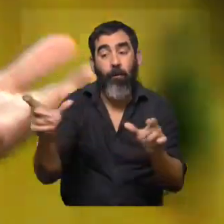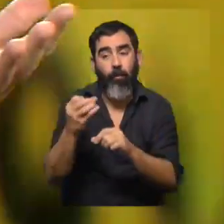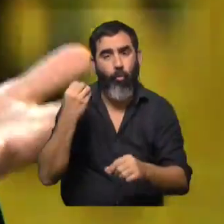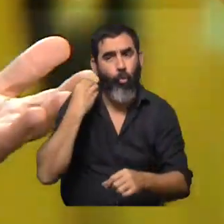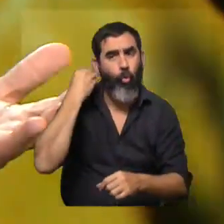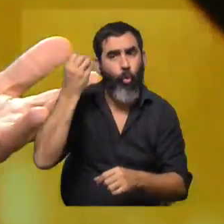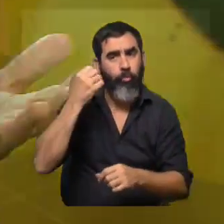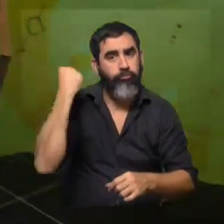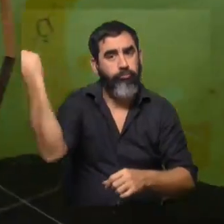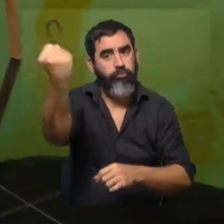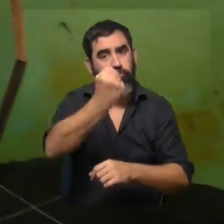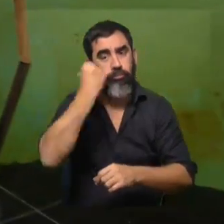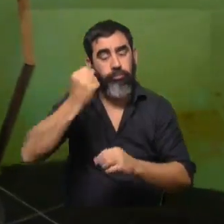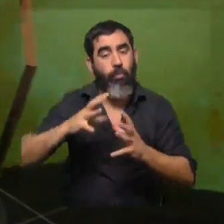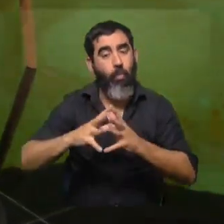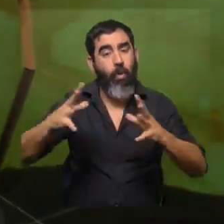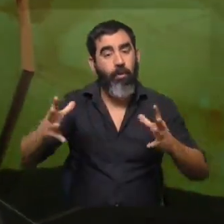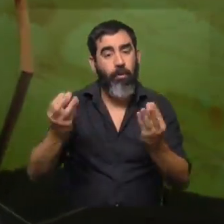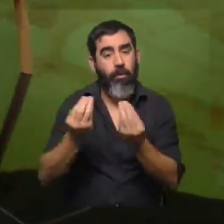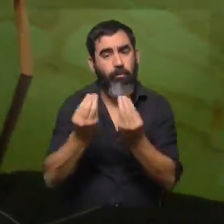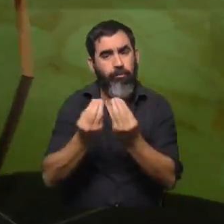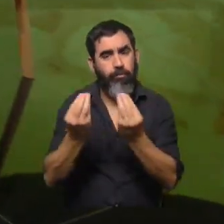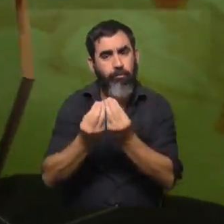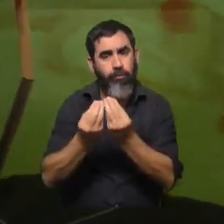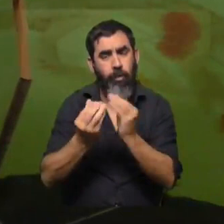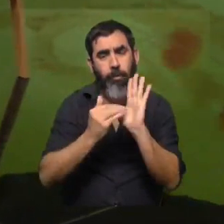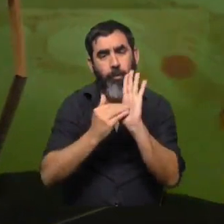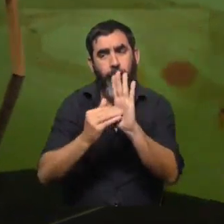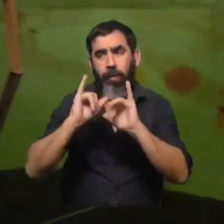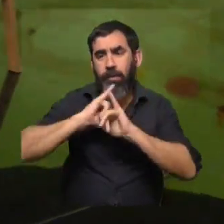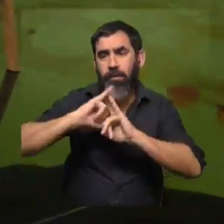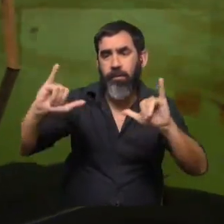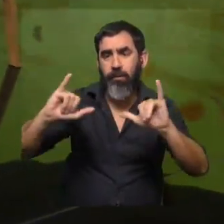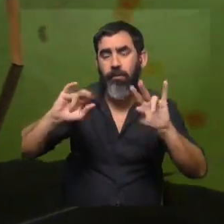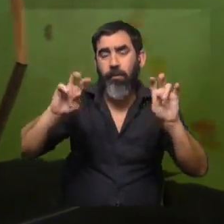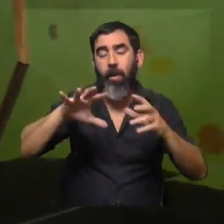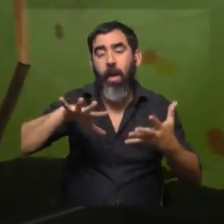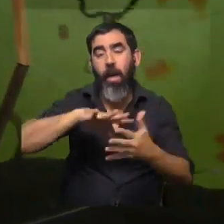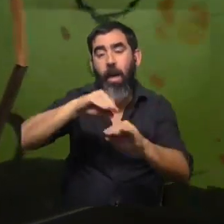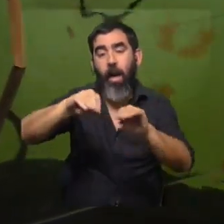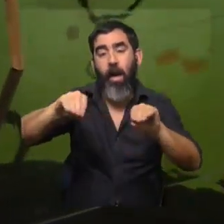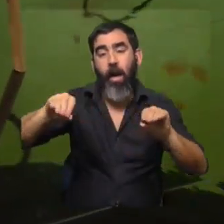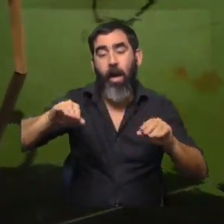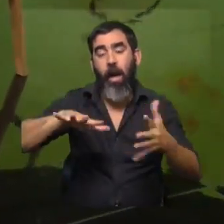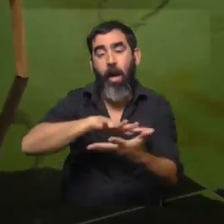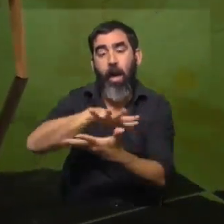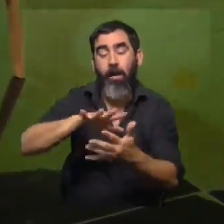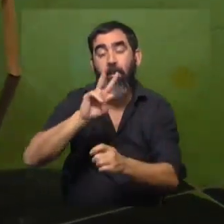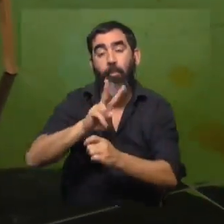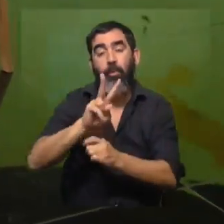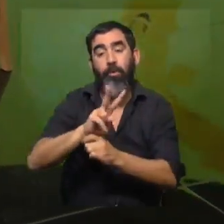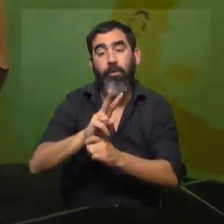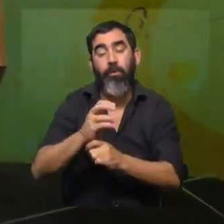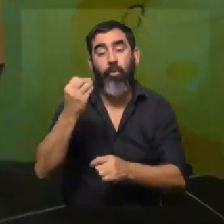grande, muy importante y con una cantidad enorme de presentaciones sobre justamente áreas protegidas. Sí, la verdad que fue